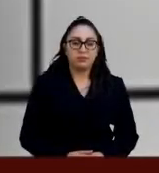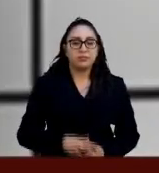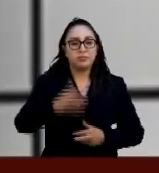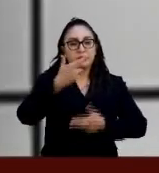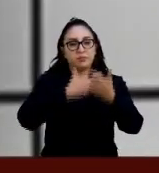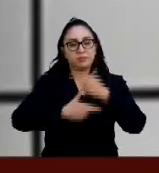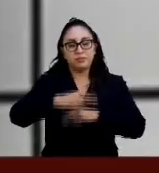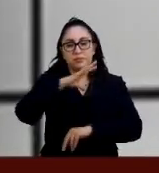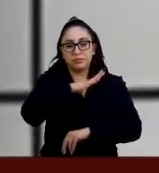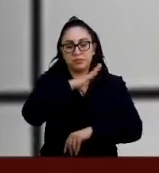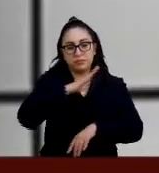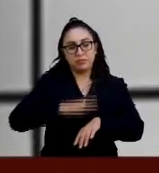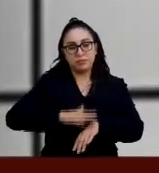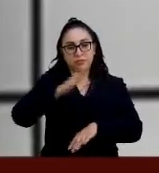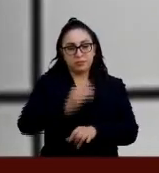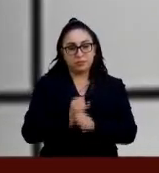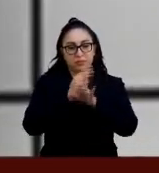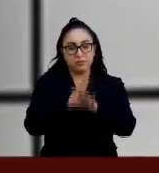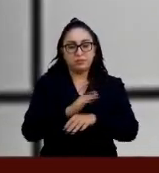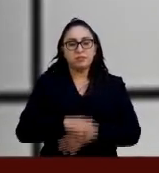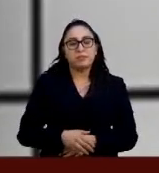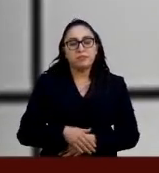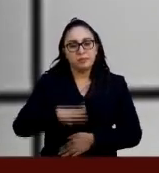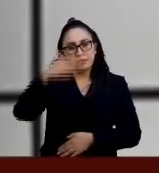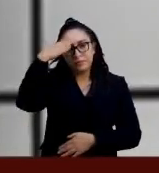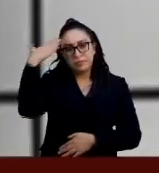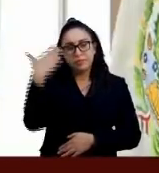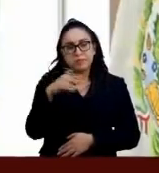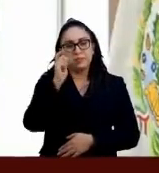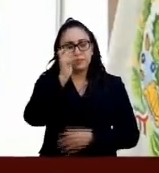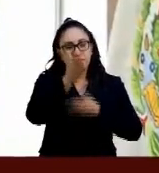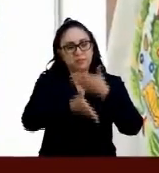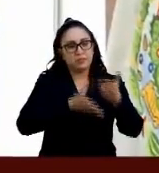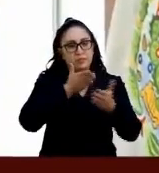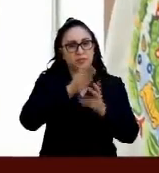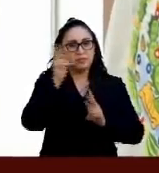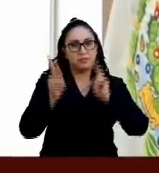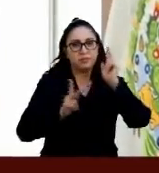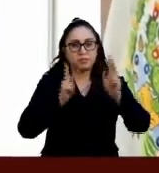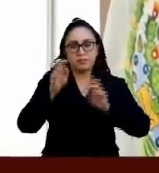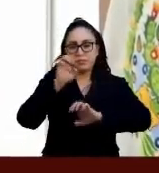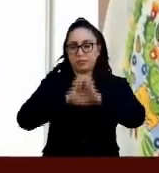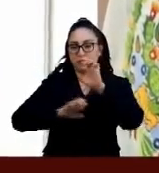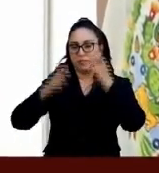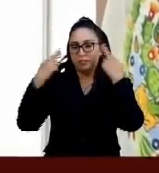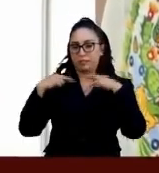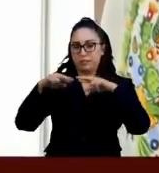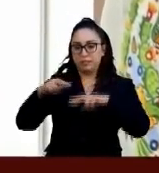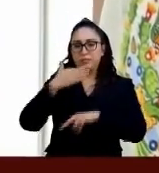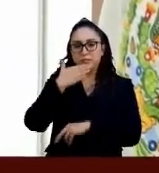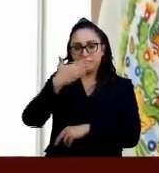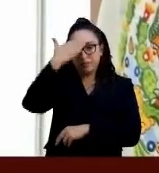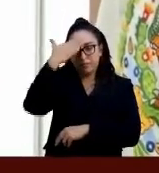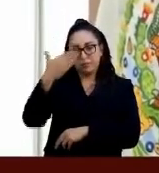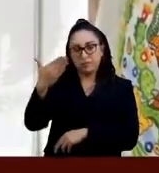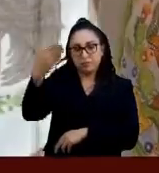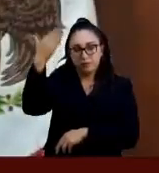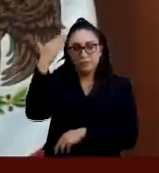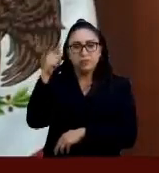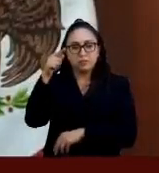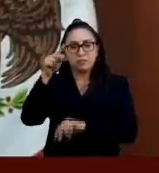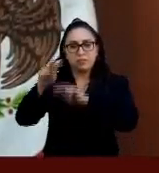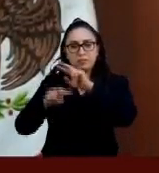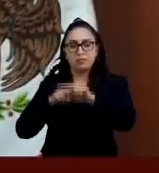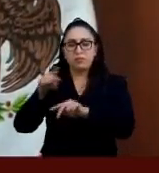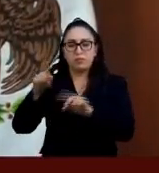Regresamos con mucha más información porque en el contexto de la visita al Senado de la República del embajador de la República Árabe Saharaui Democrática, el presidente